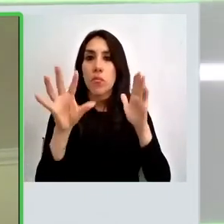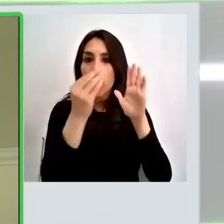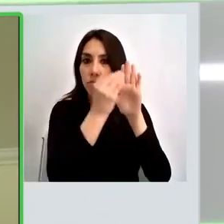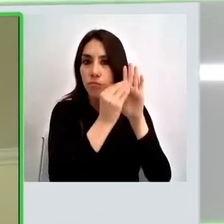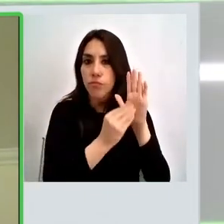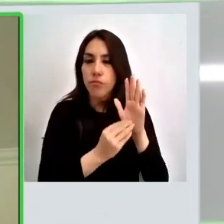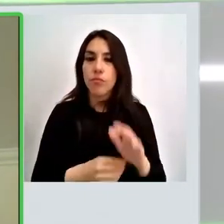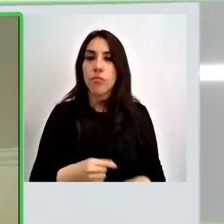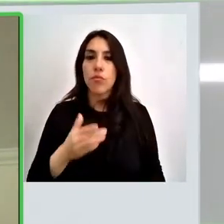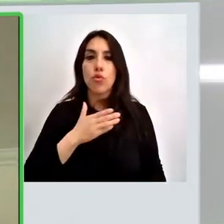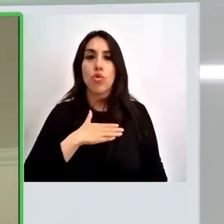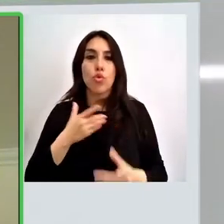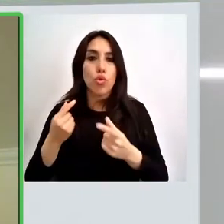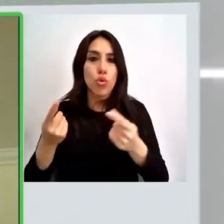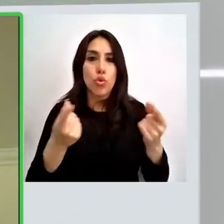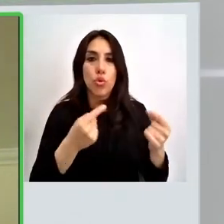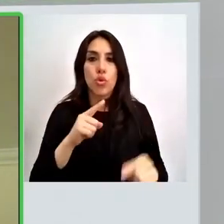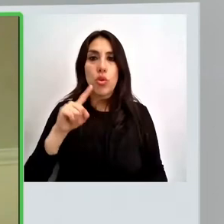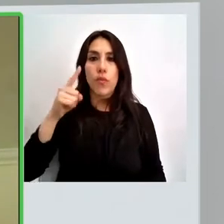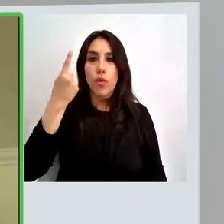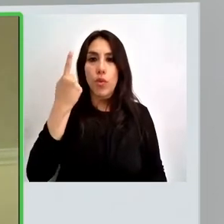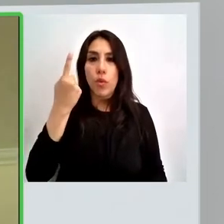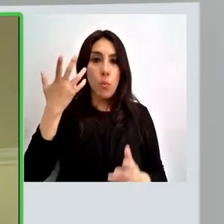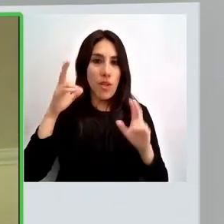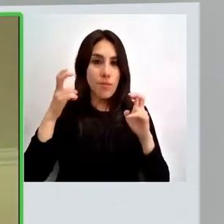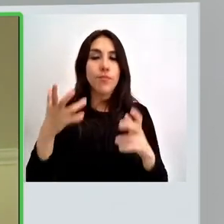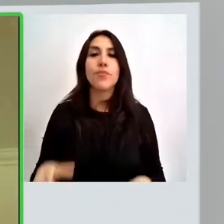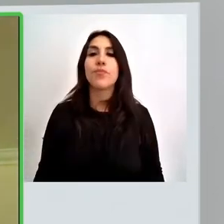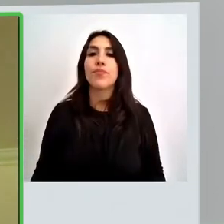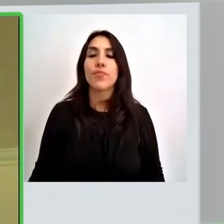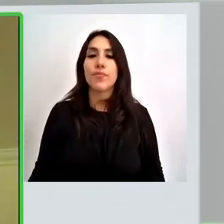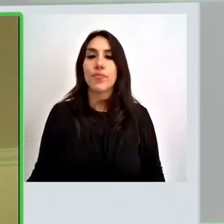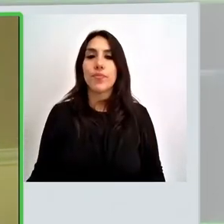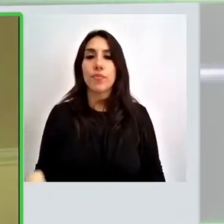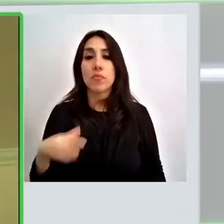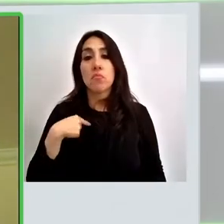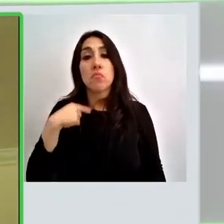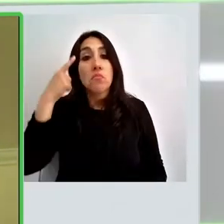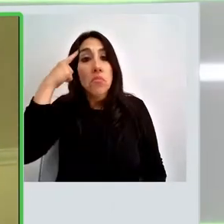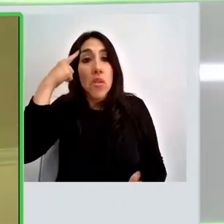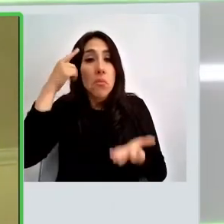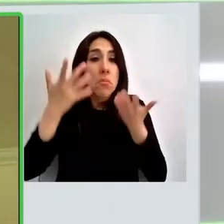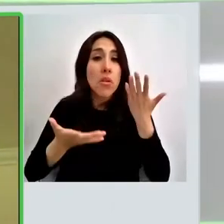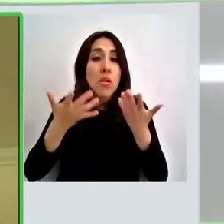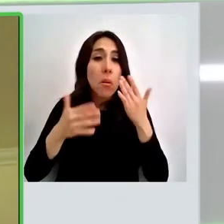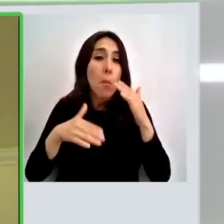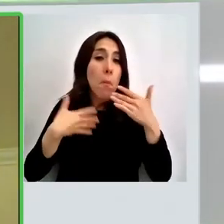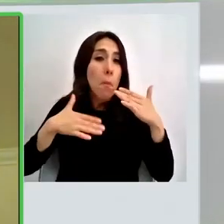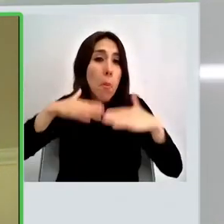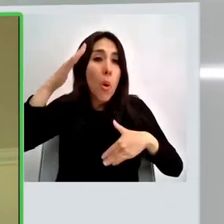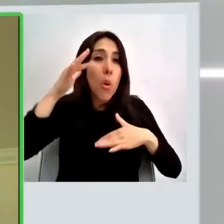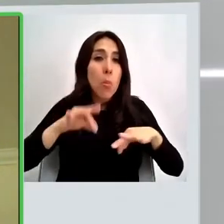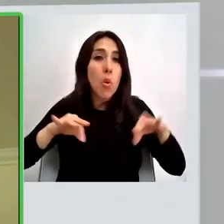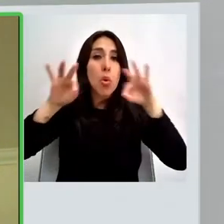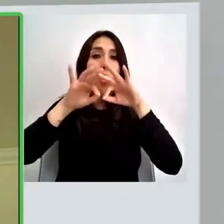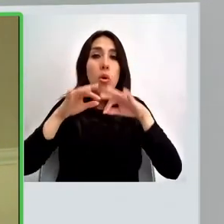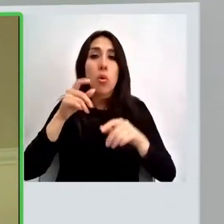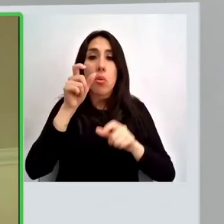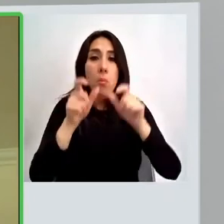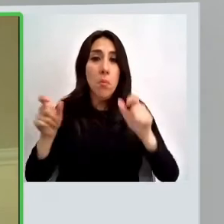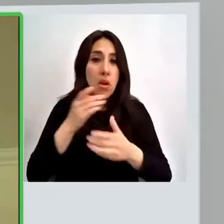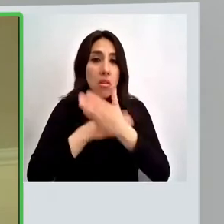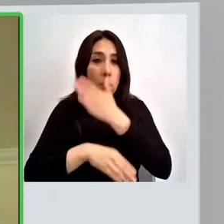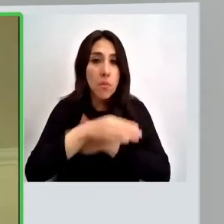porque encontré que era lo más importante que las personas con discapacidad que tengan oportunidades de trabajo